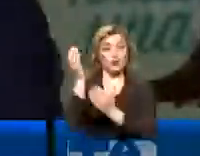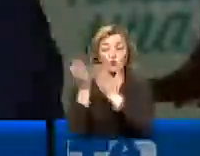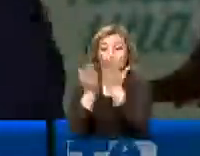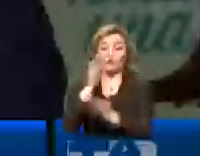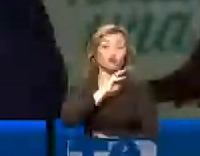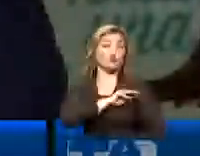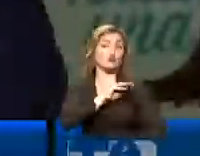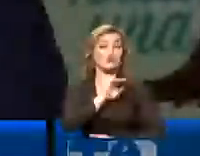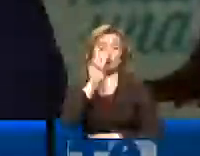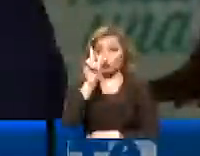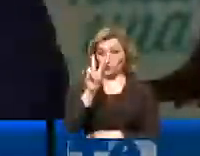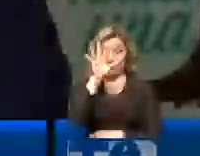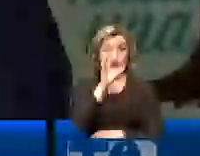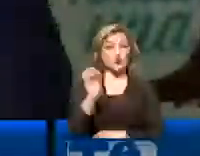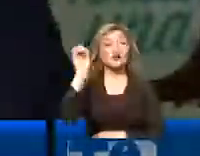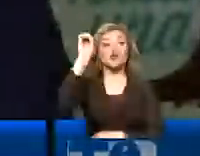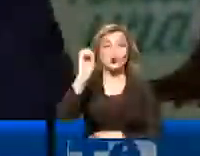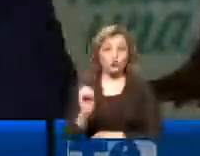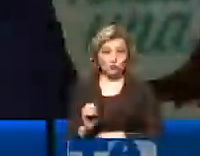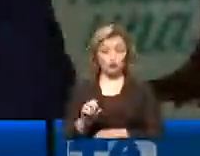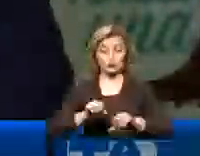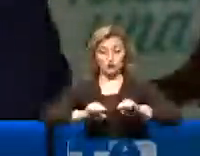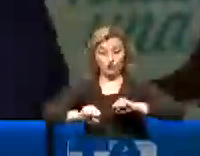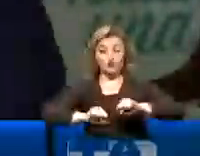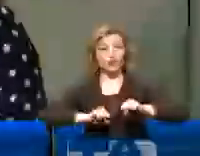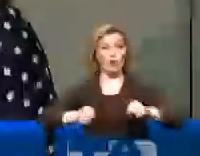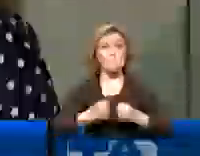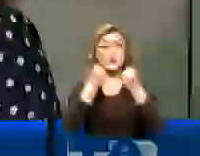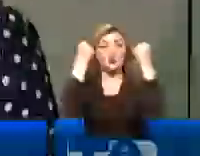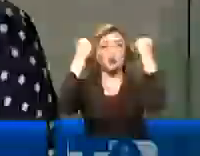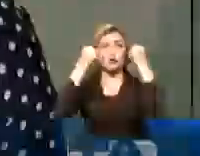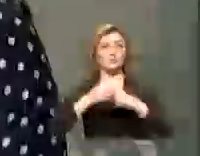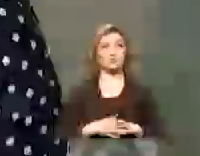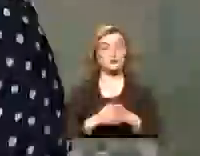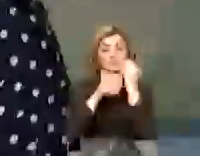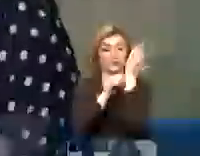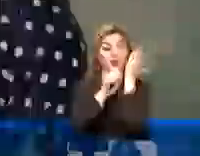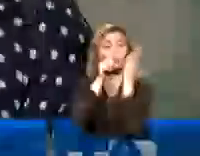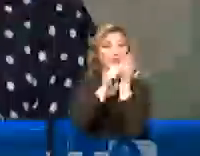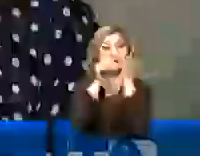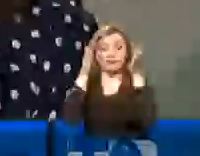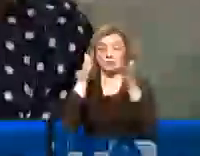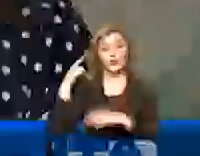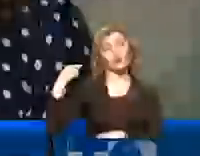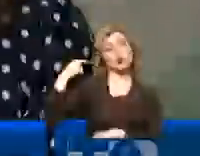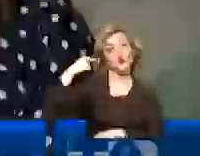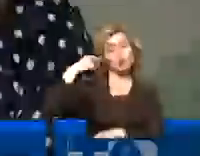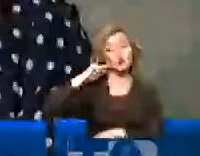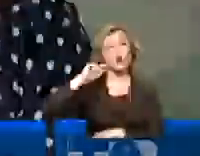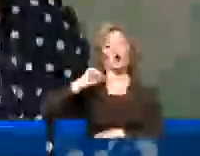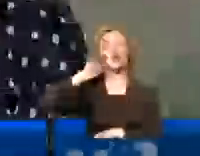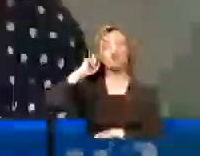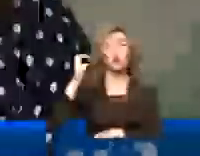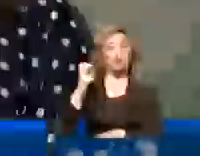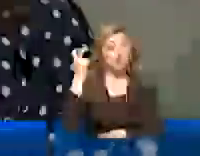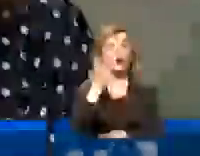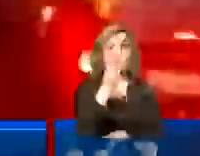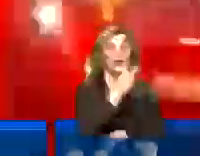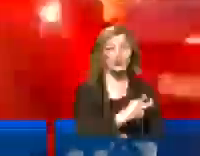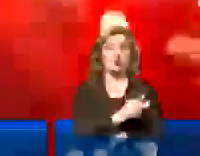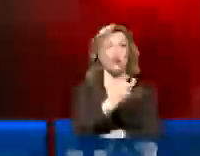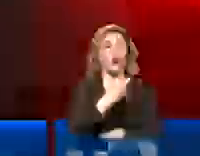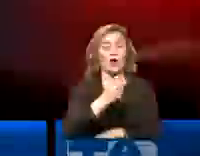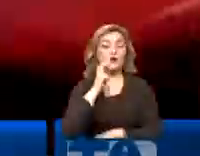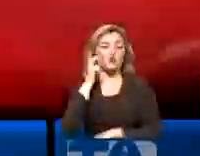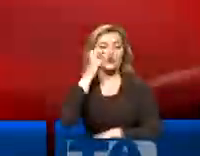también tuvimos un 2% por gestión de siniestros. La ministra de Turismo, en cambio, destacó un ligero crecimiento